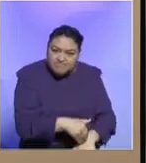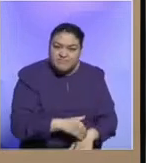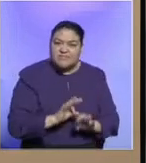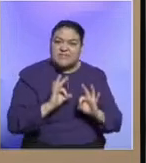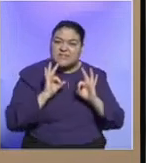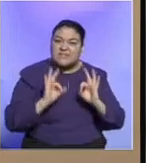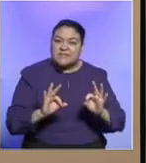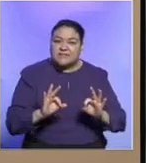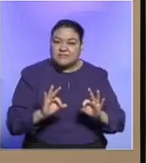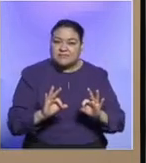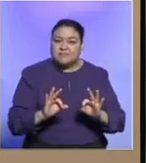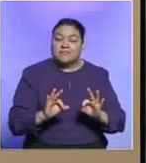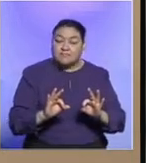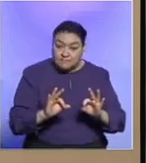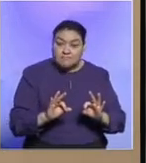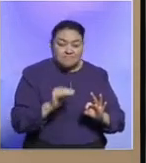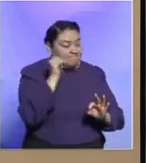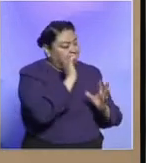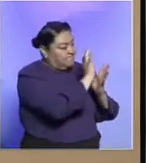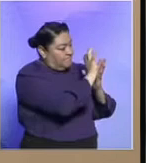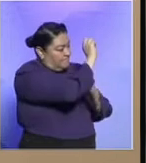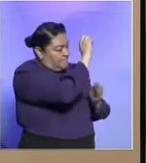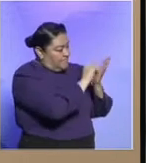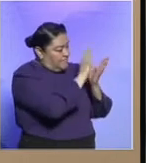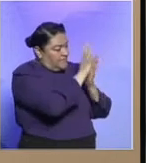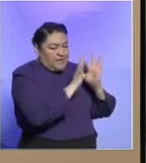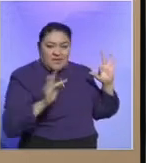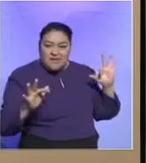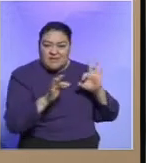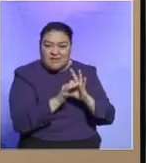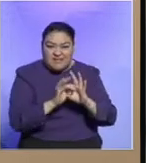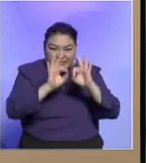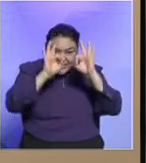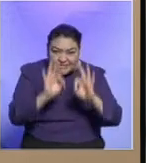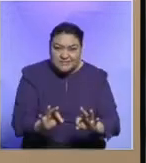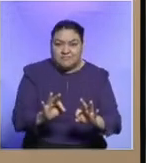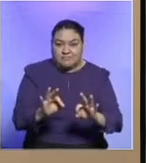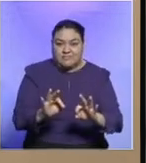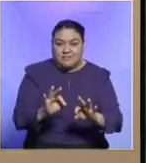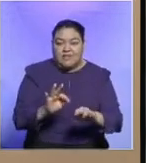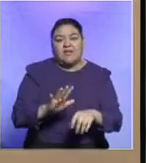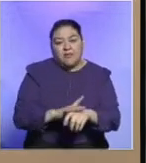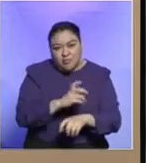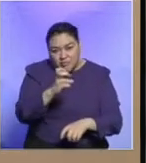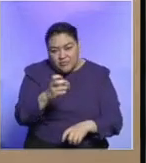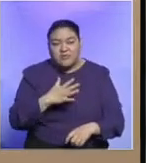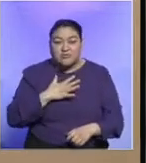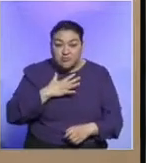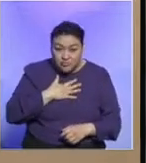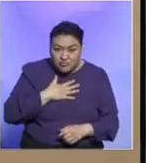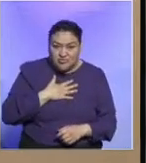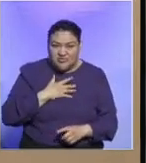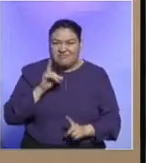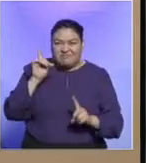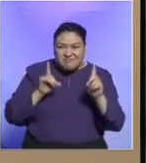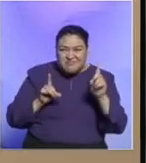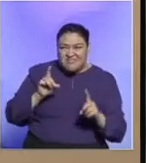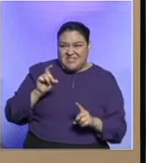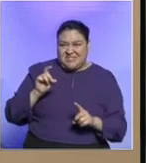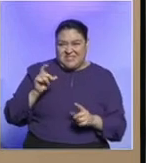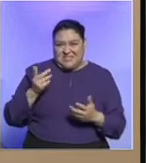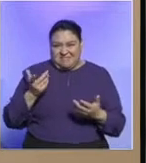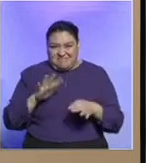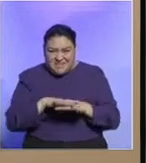letra de nuestra Carta Magna. Es por ello que no concibo una duda